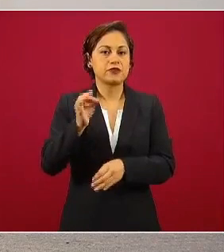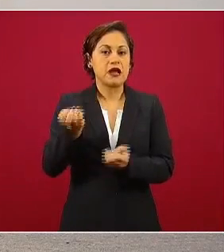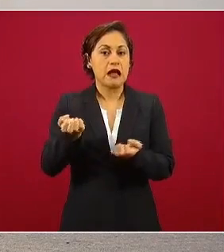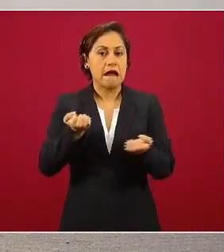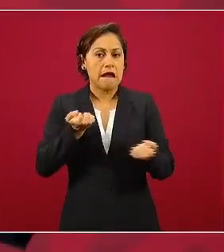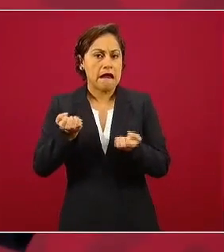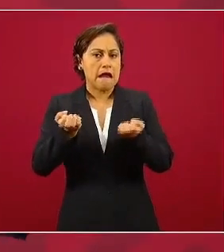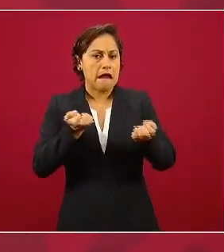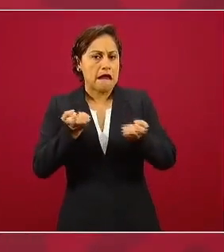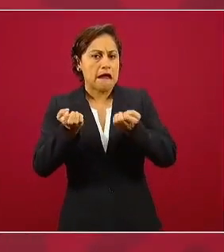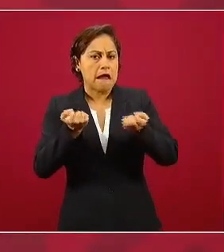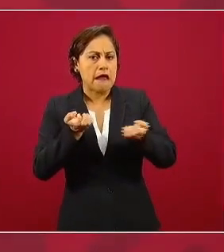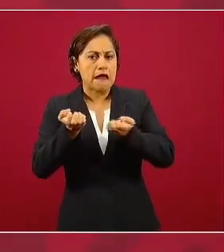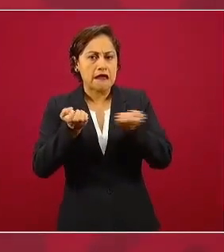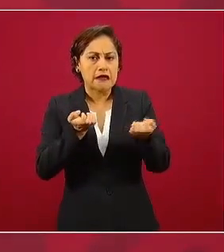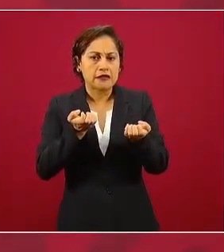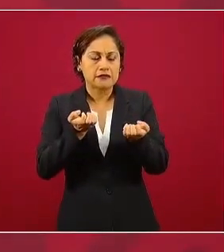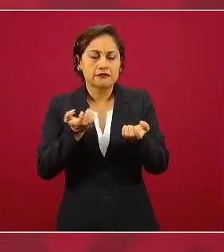que vamos a estar esperando